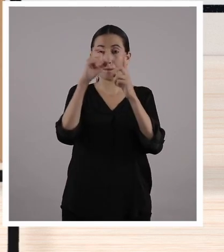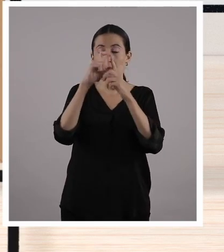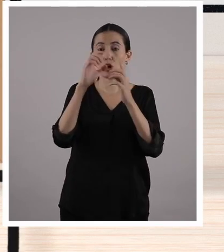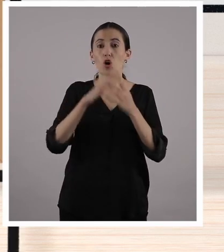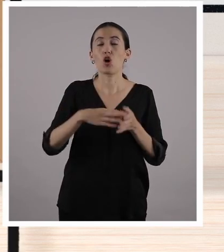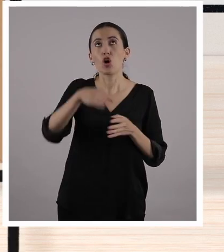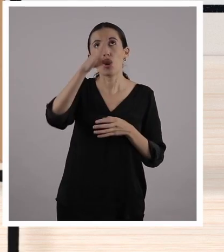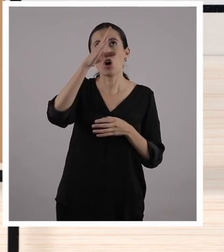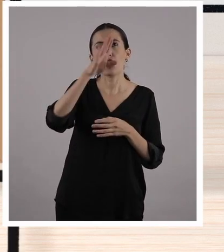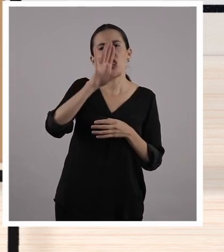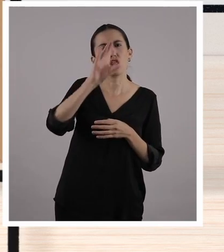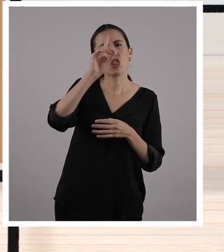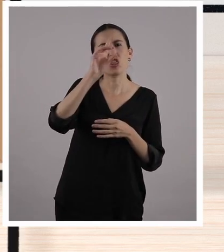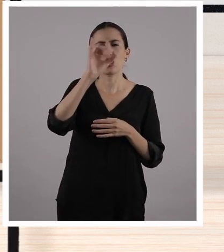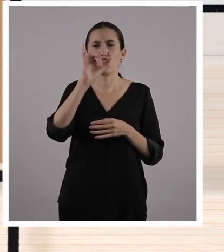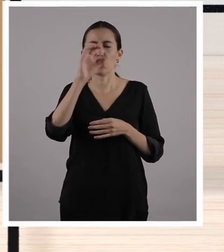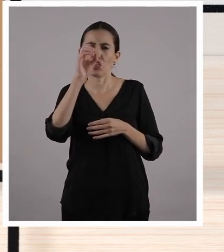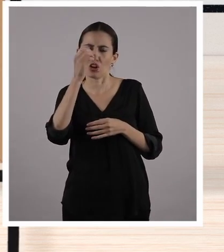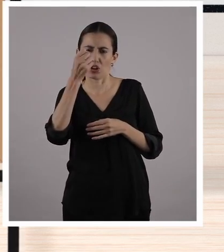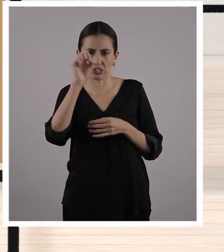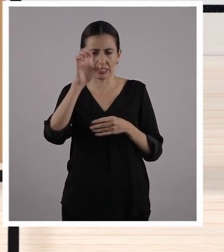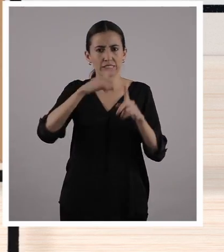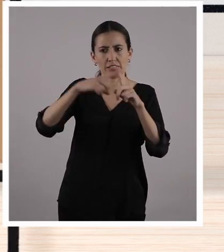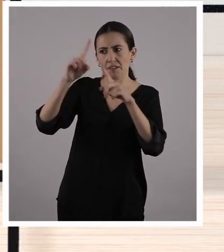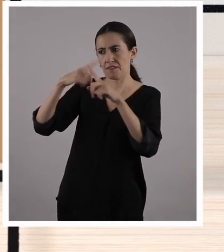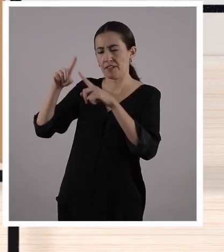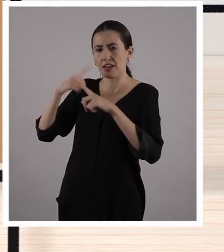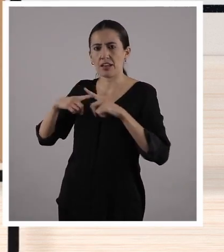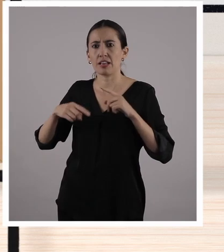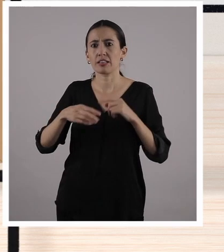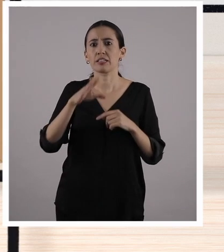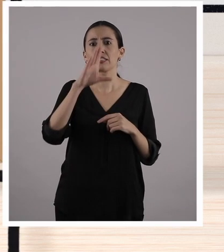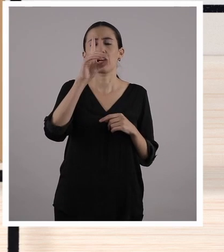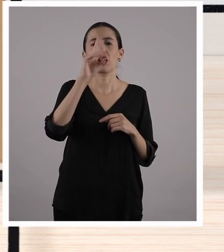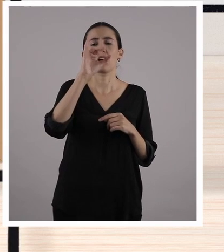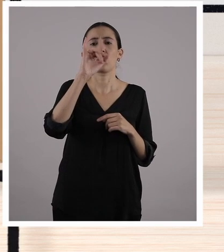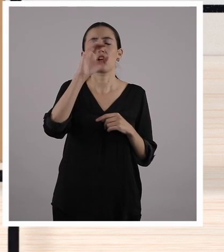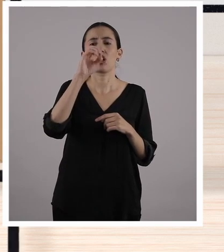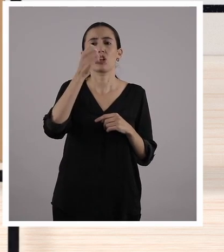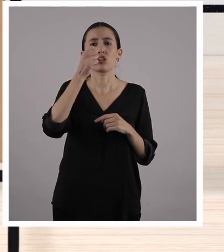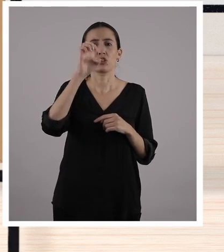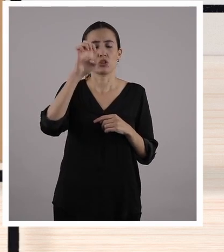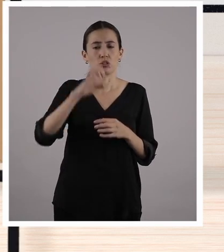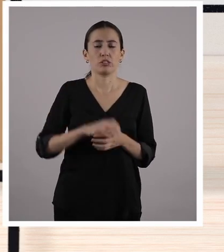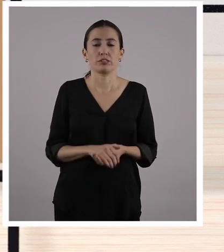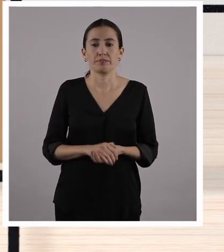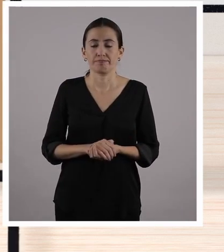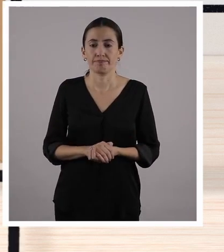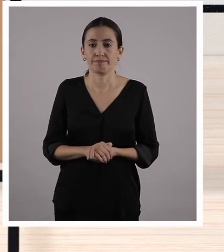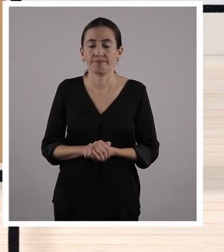palabra, dioses, que además también pueden ser héroes, pero vamos a registrar